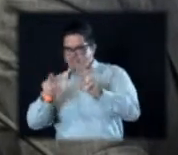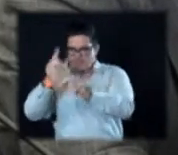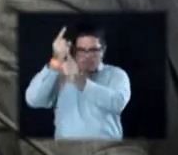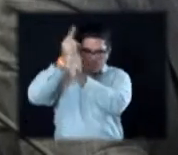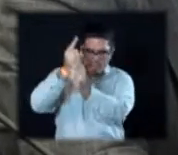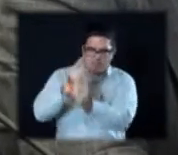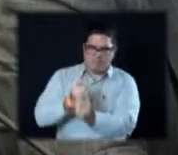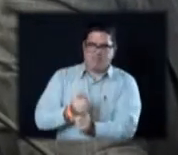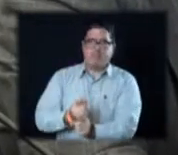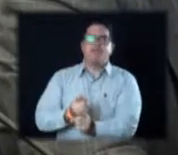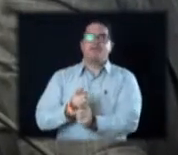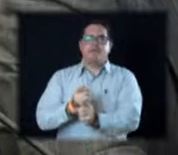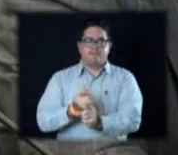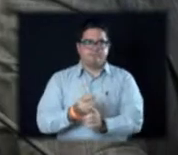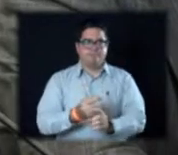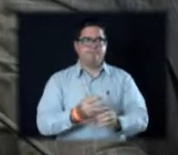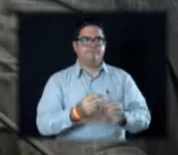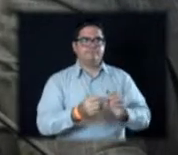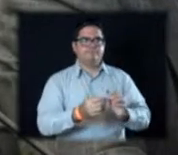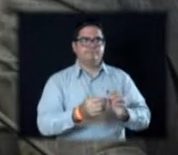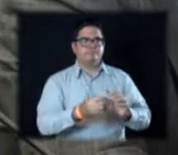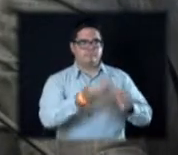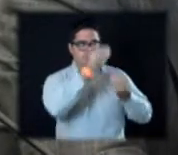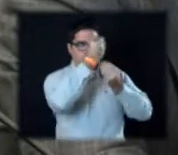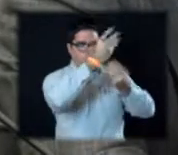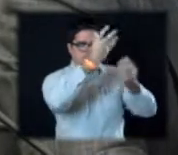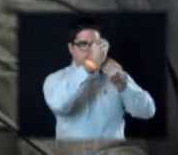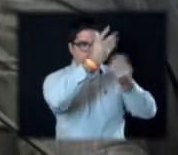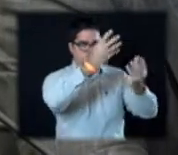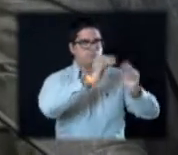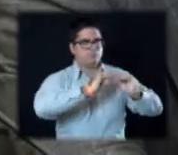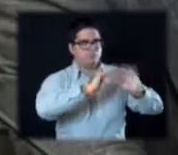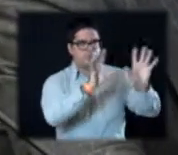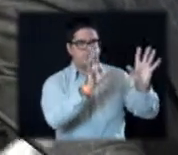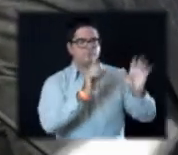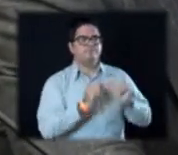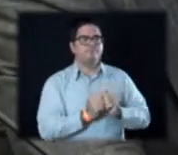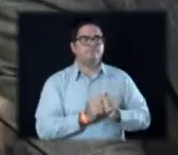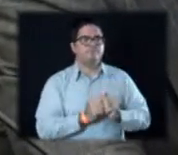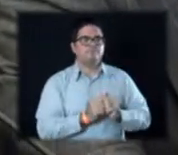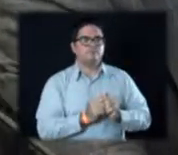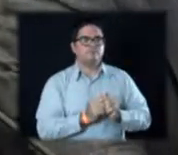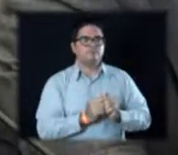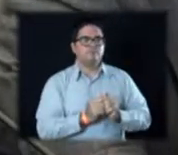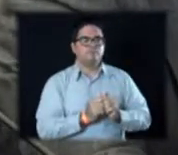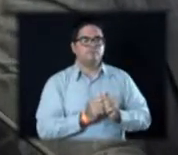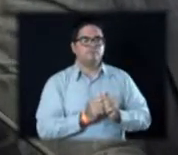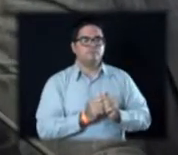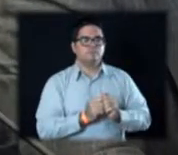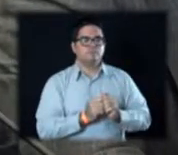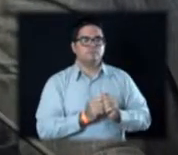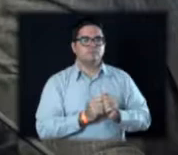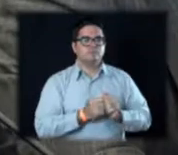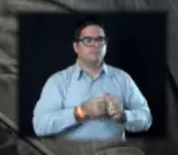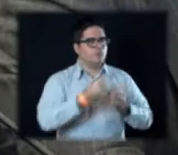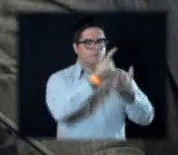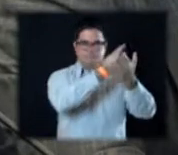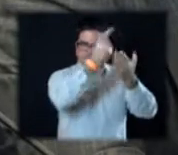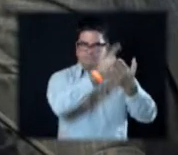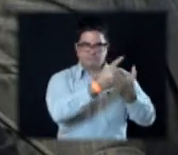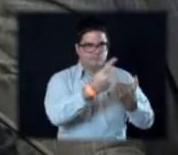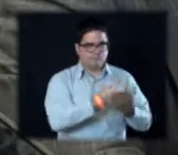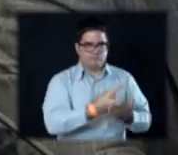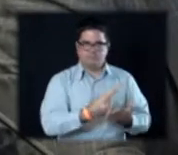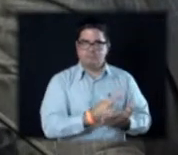pensamos que era creíble y la hemos hecho disponible. Y